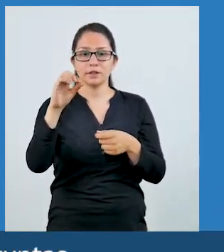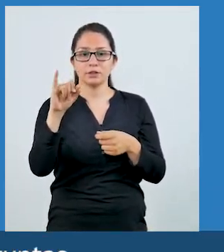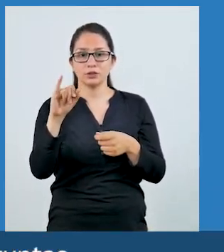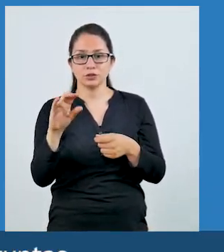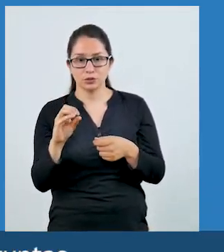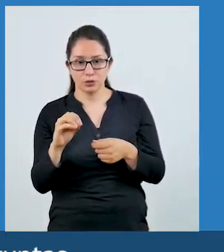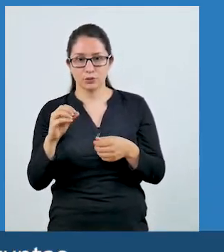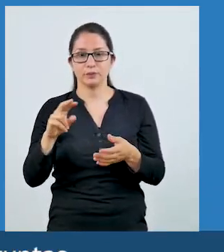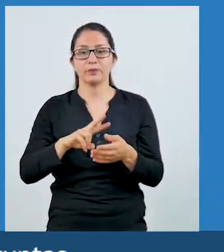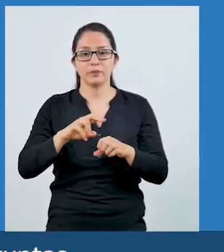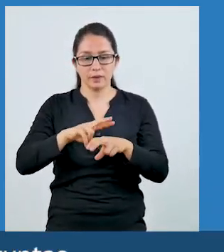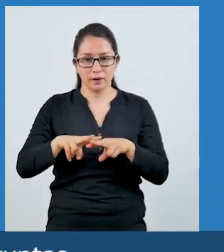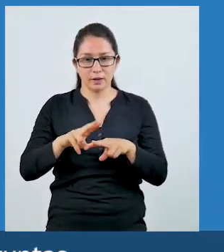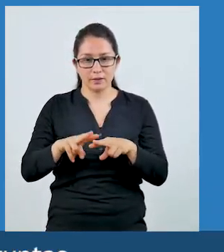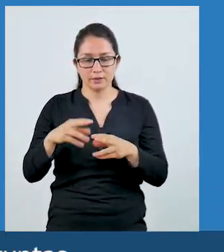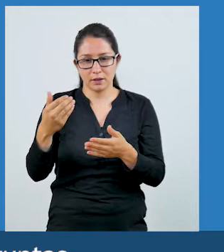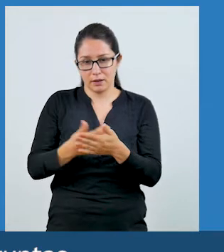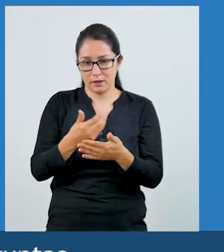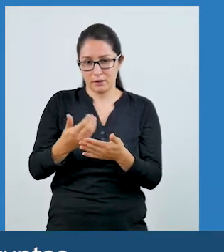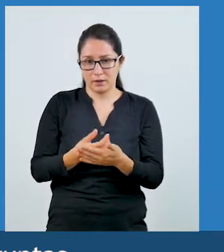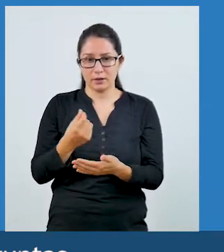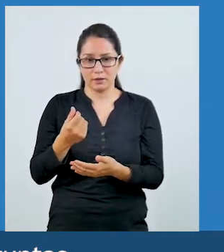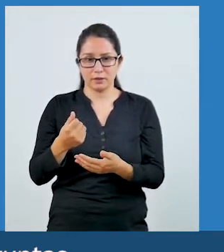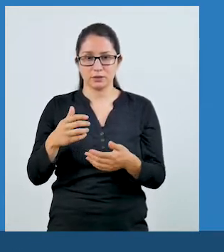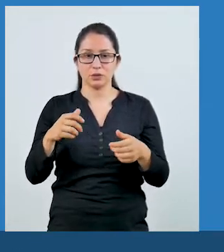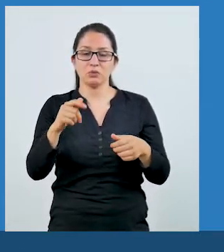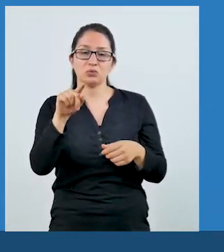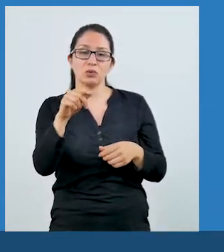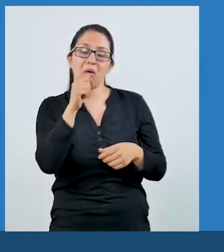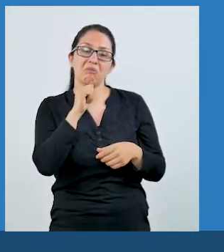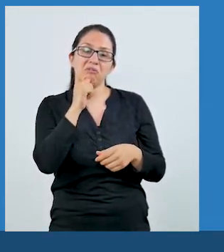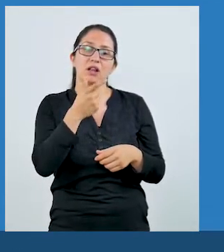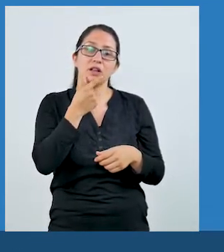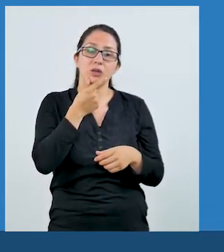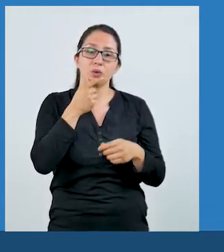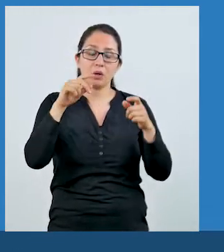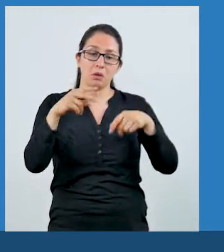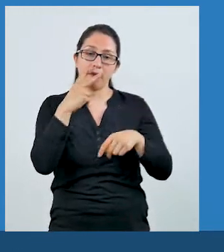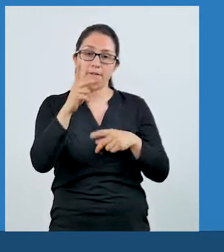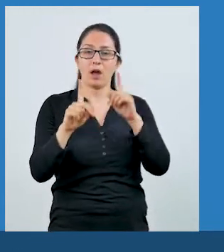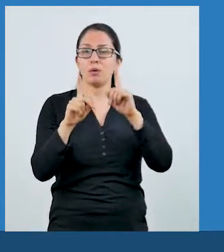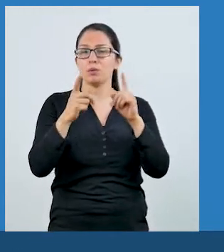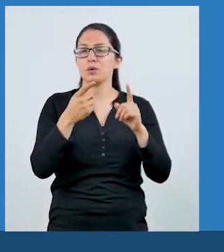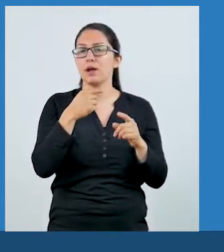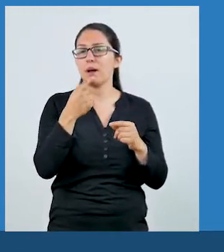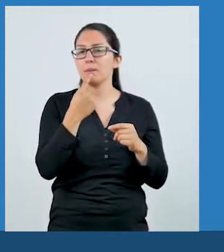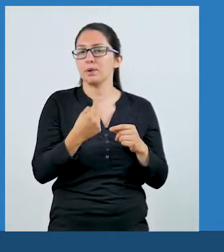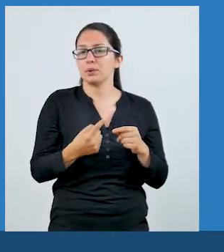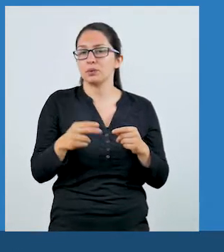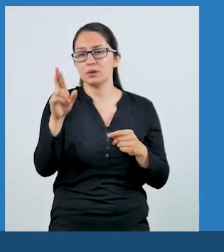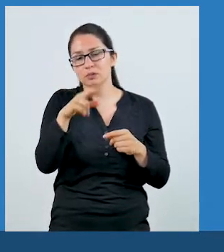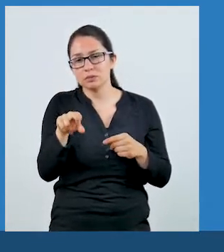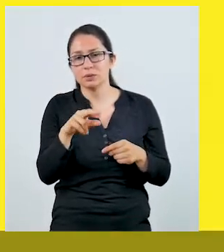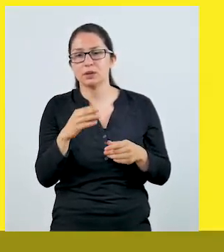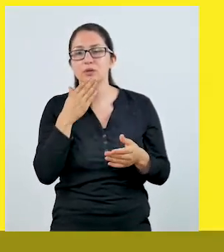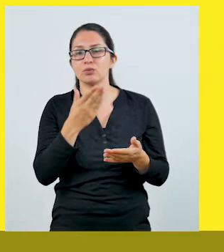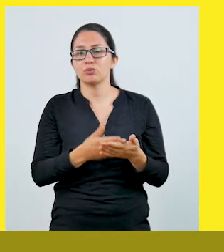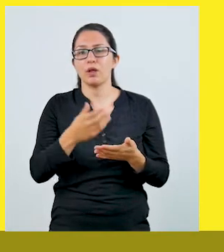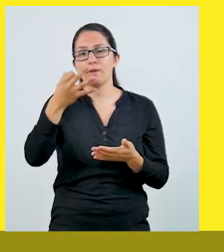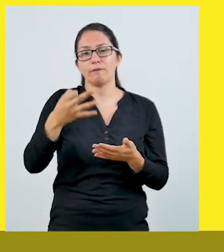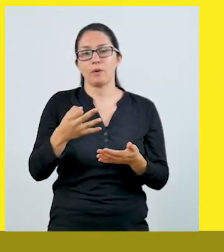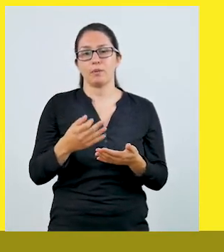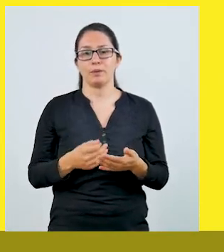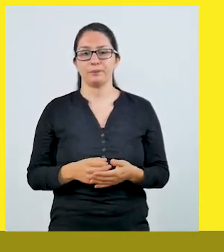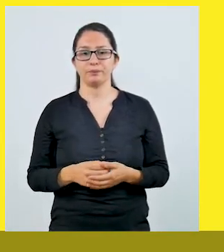aún tienes dudas, a continuación te dejamos algunas de las preguntas que más se repiten durante el proceso de formalización. ¿Qué